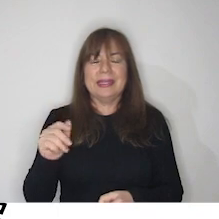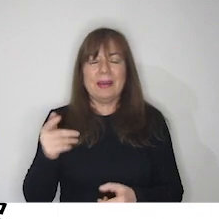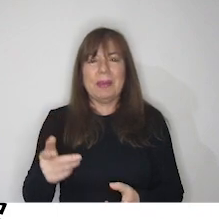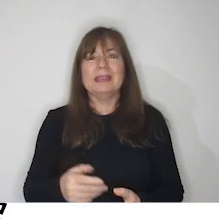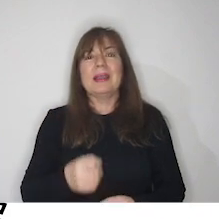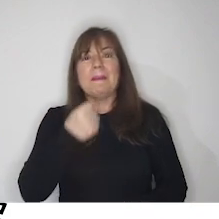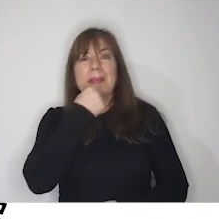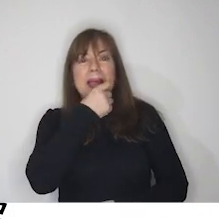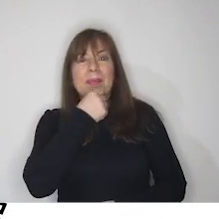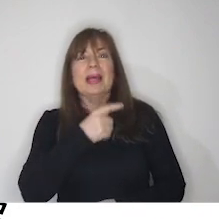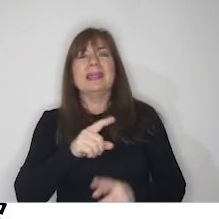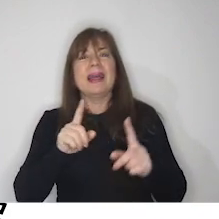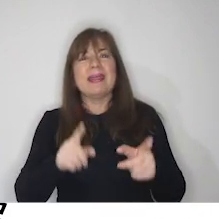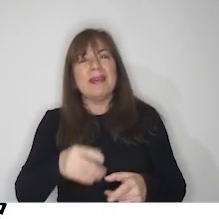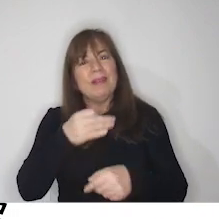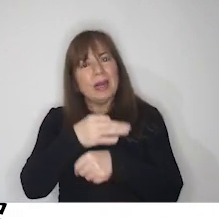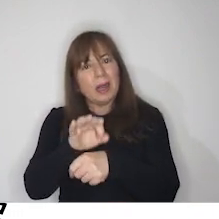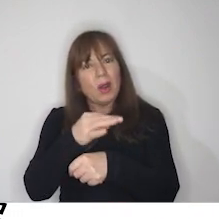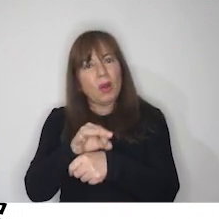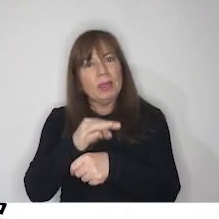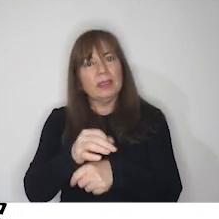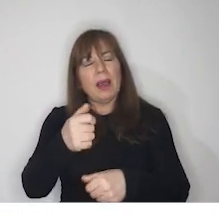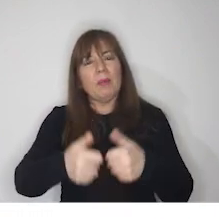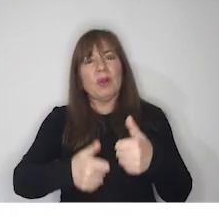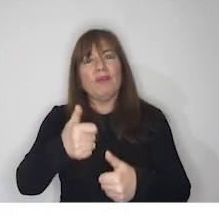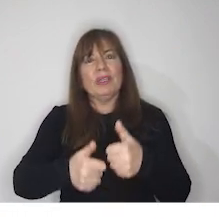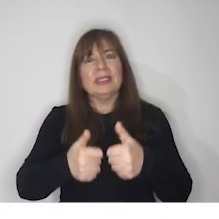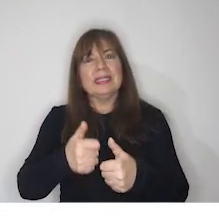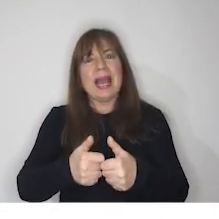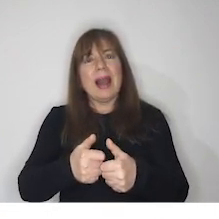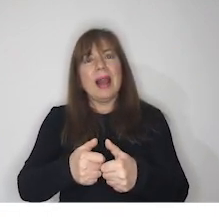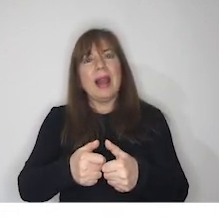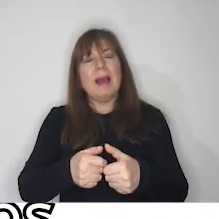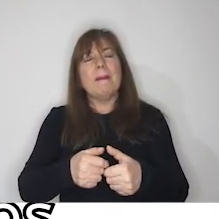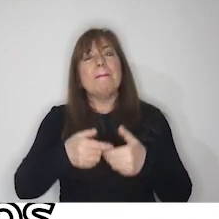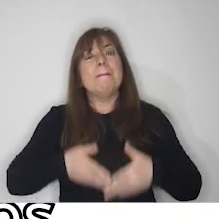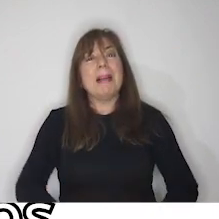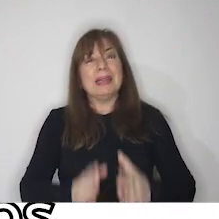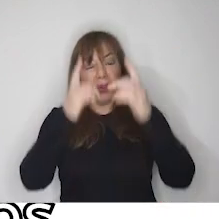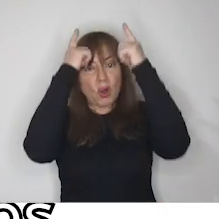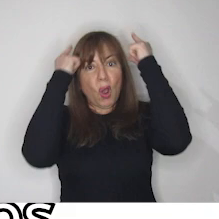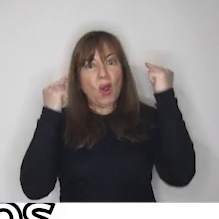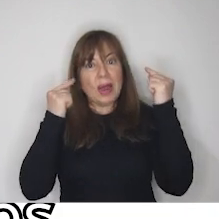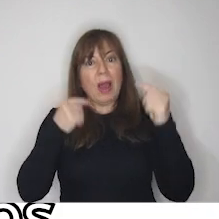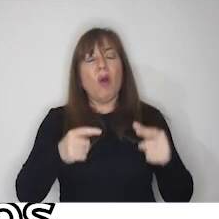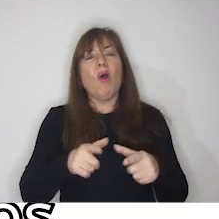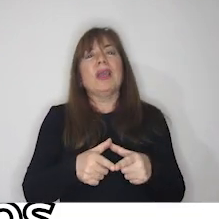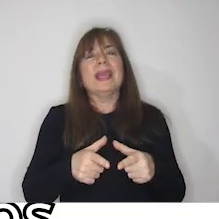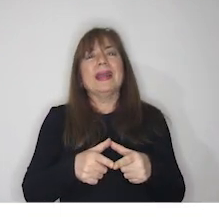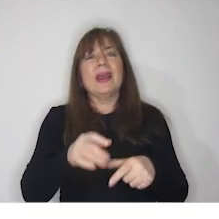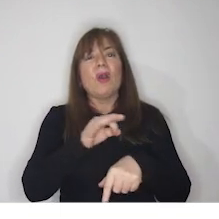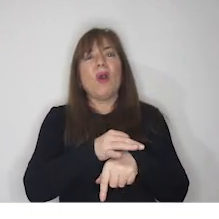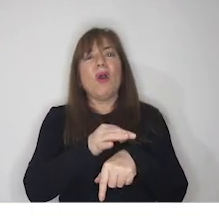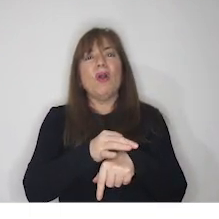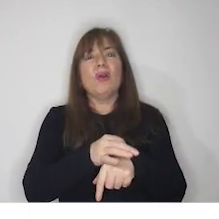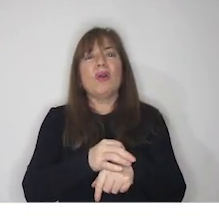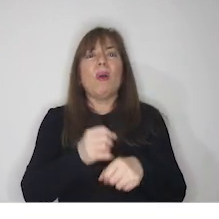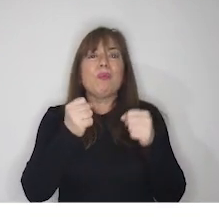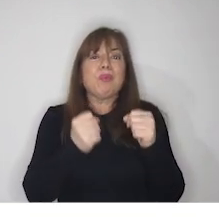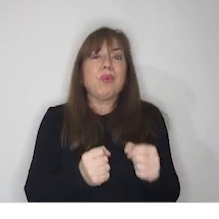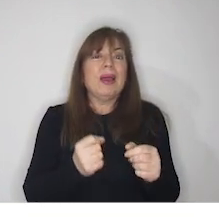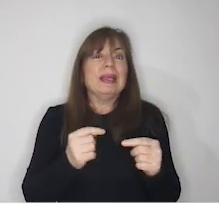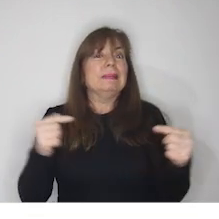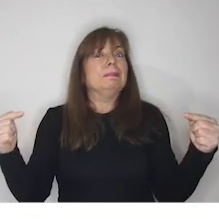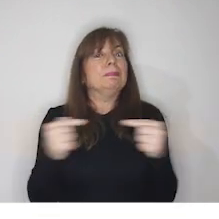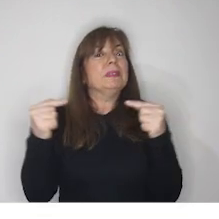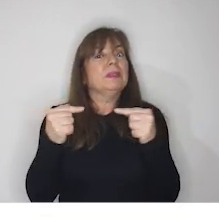que viven con discapacidad. Cuando hablamos de anticonceptivos se trata de medicamentos que deben ser recomendados por un profesional